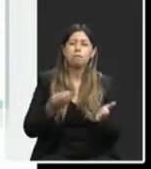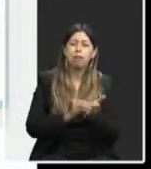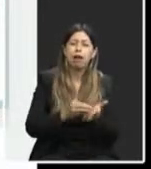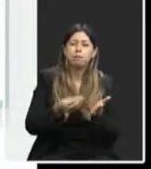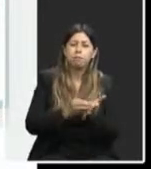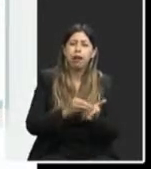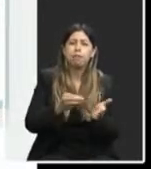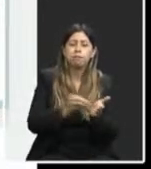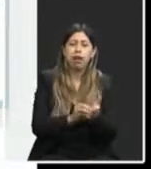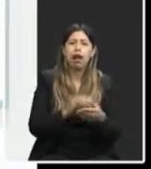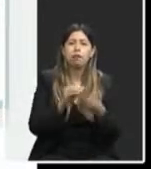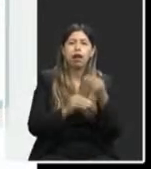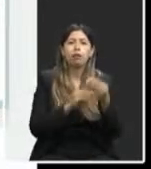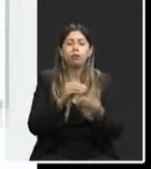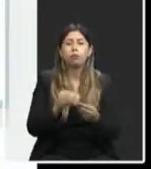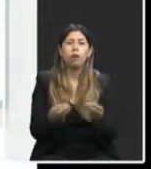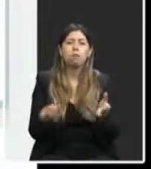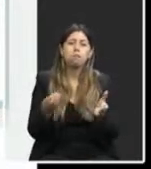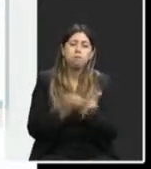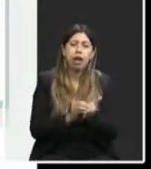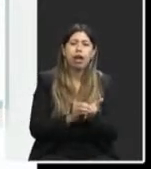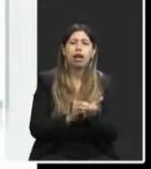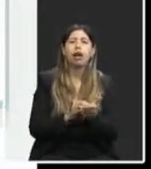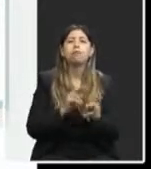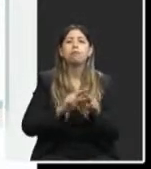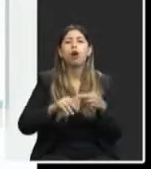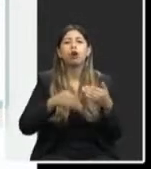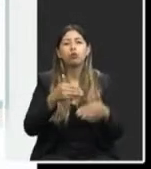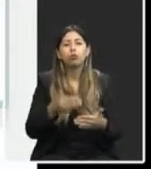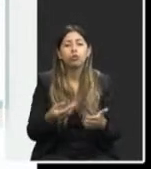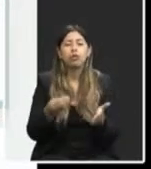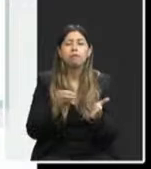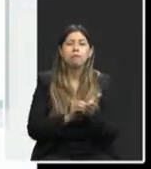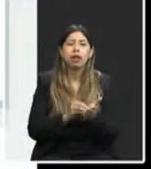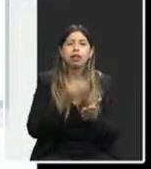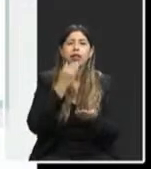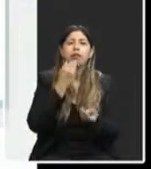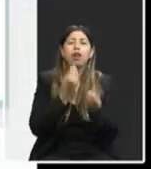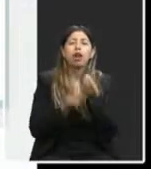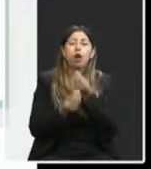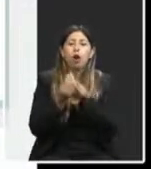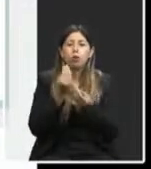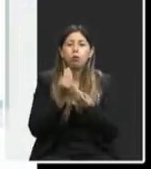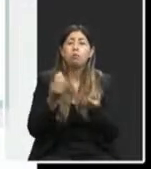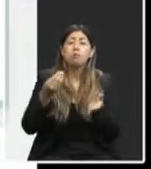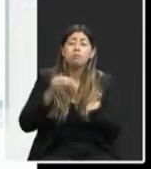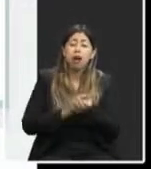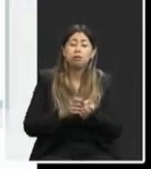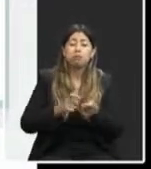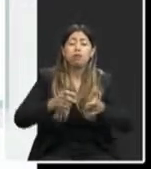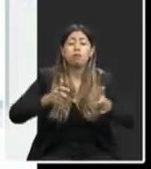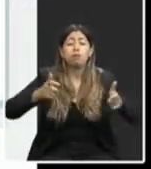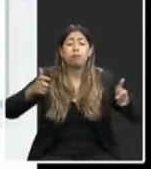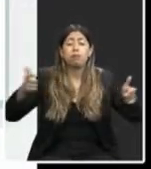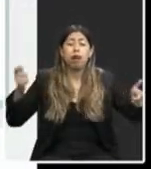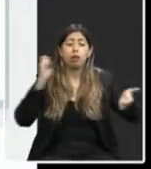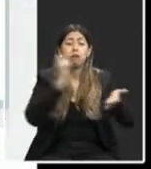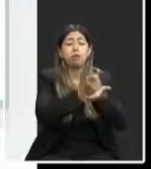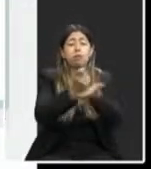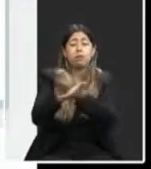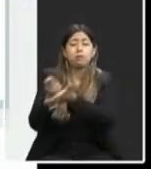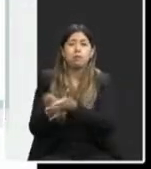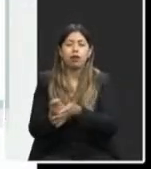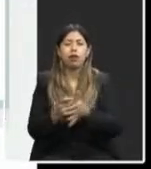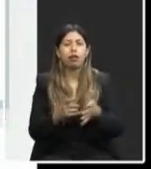procesar más, explotar más, producir más y consumir más en enormes cantidades. La